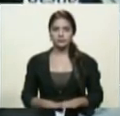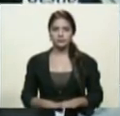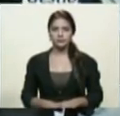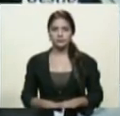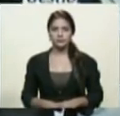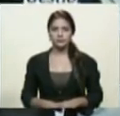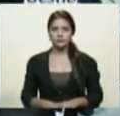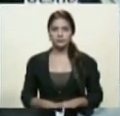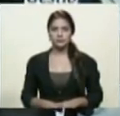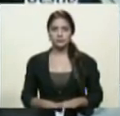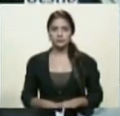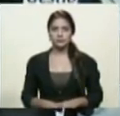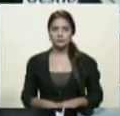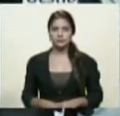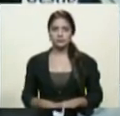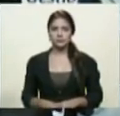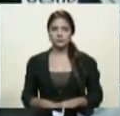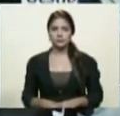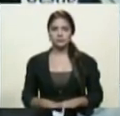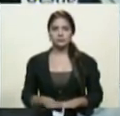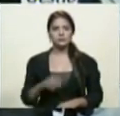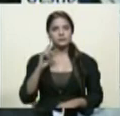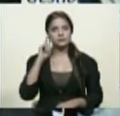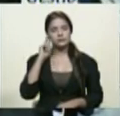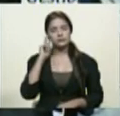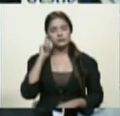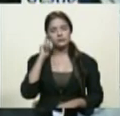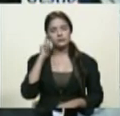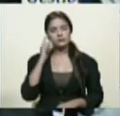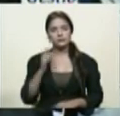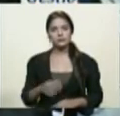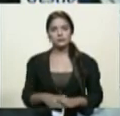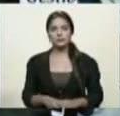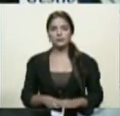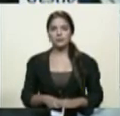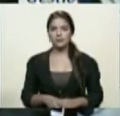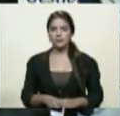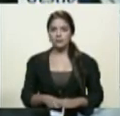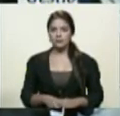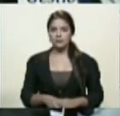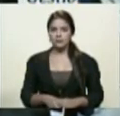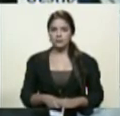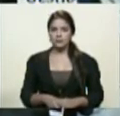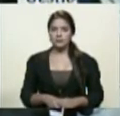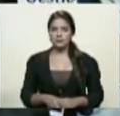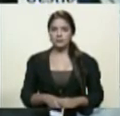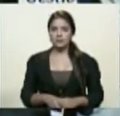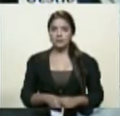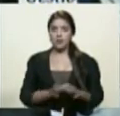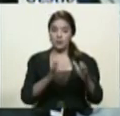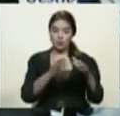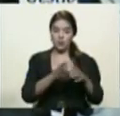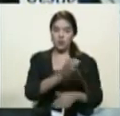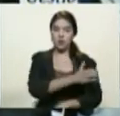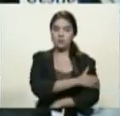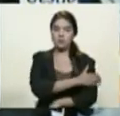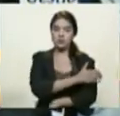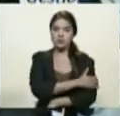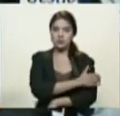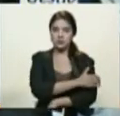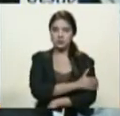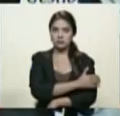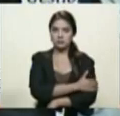observas ni siquiera el propio sector que piensa el estado venezolano finalmente